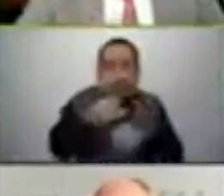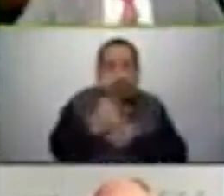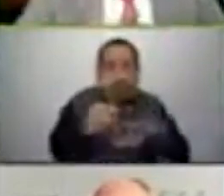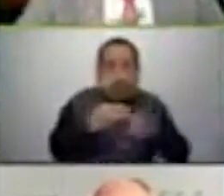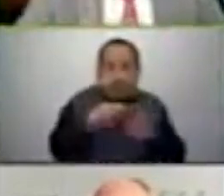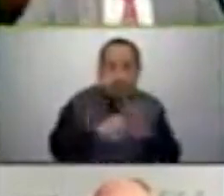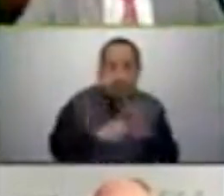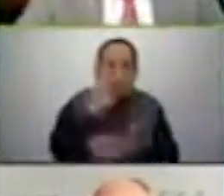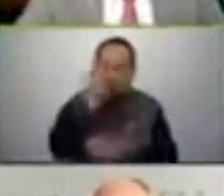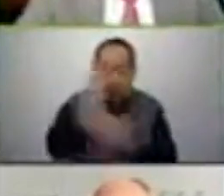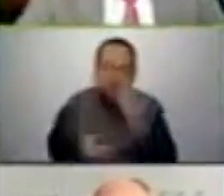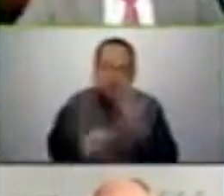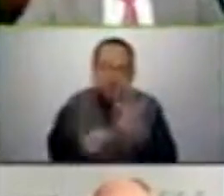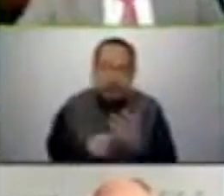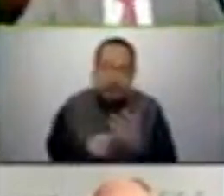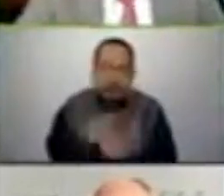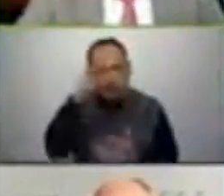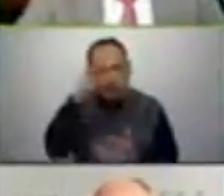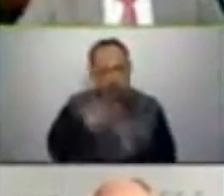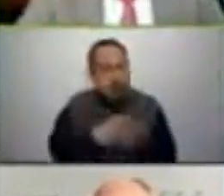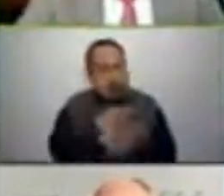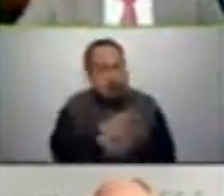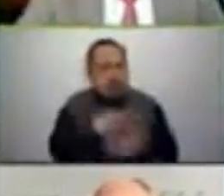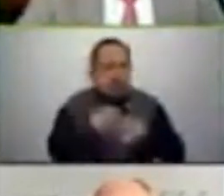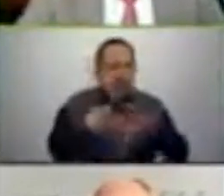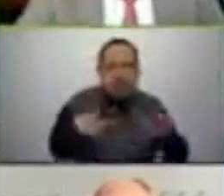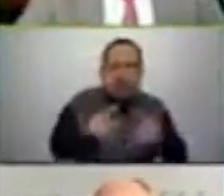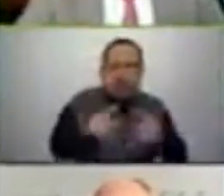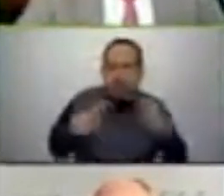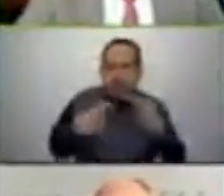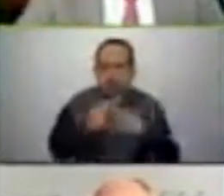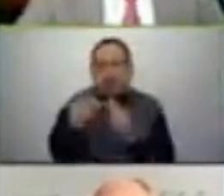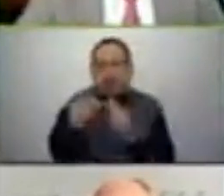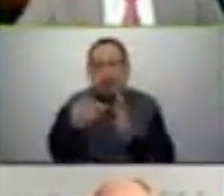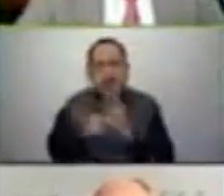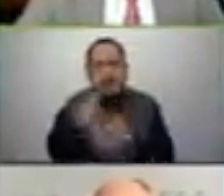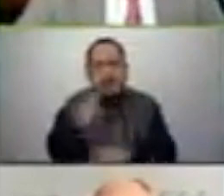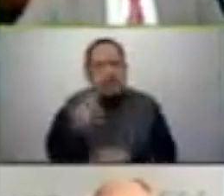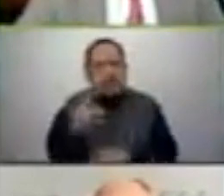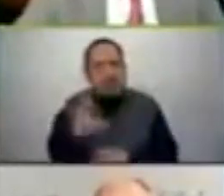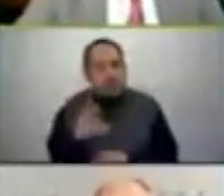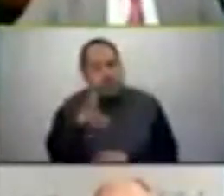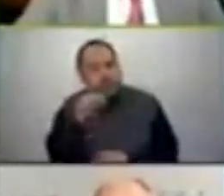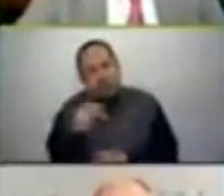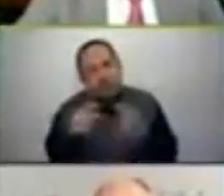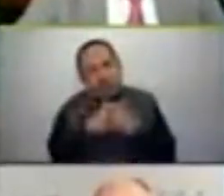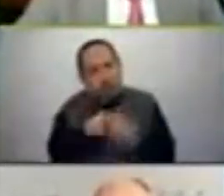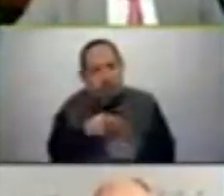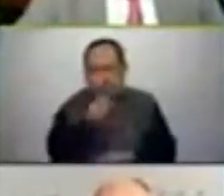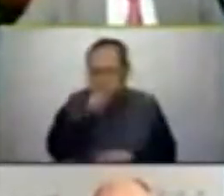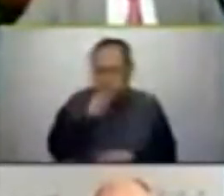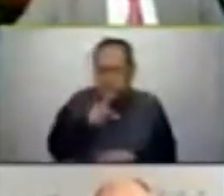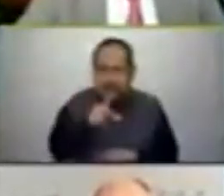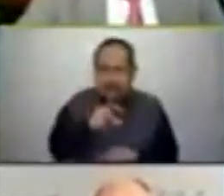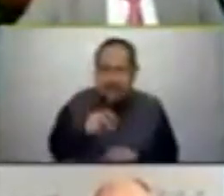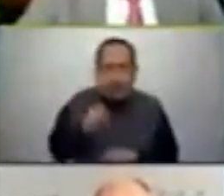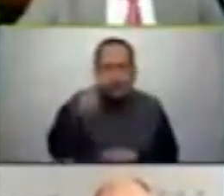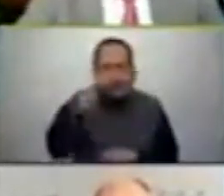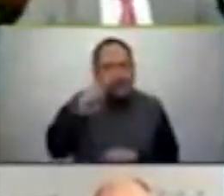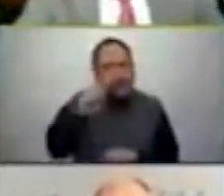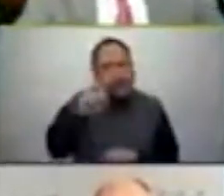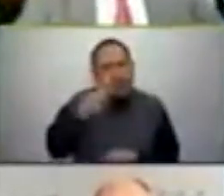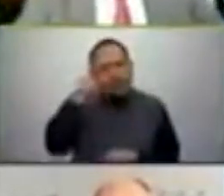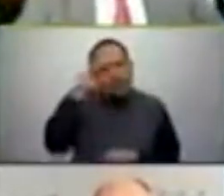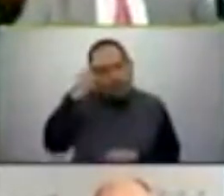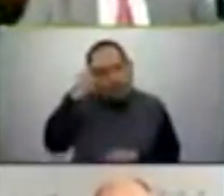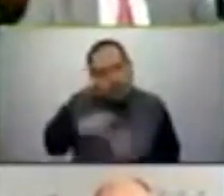que el contenido de los mensajes no es violatorio del 134 constitucional, pero sí me parece que había razones adicionales